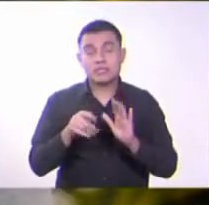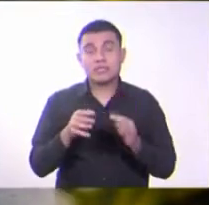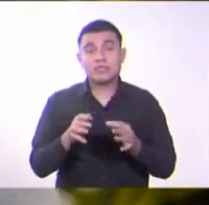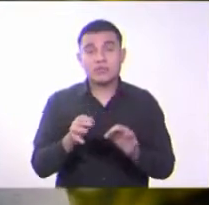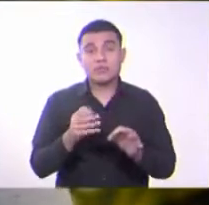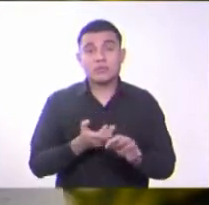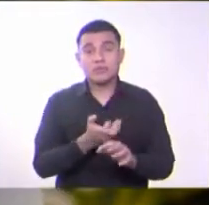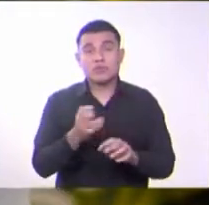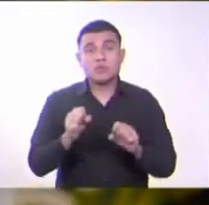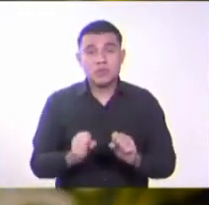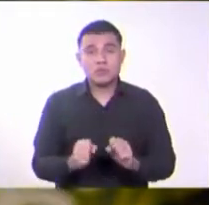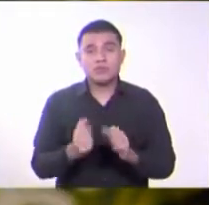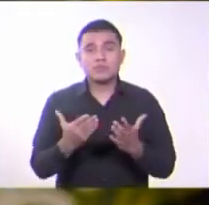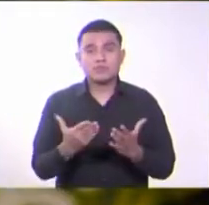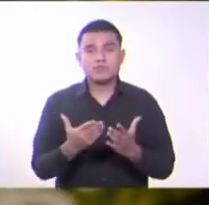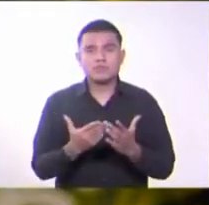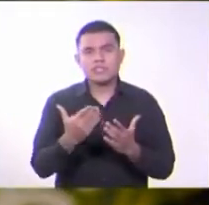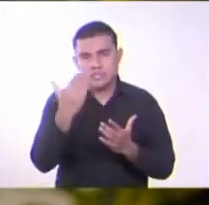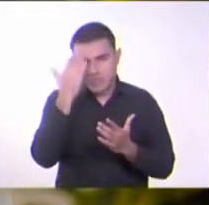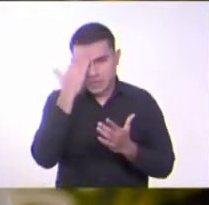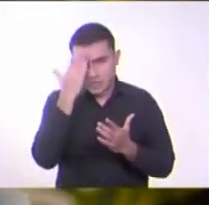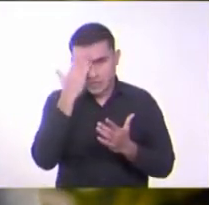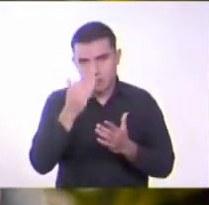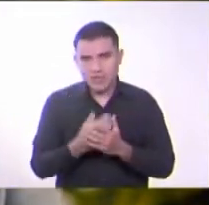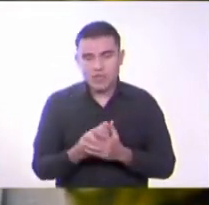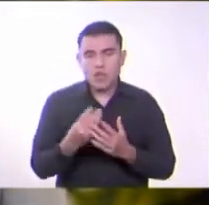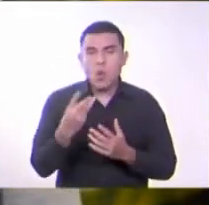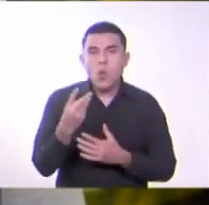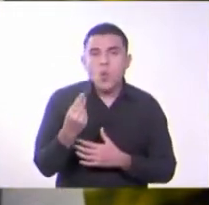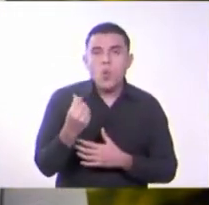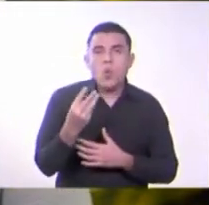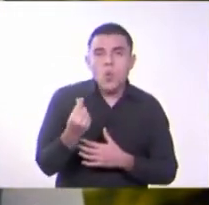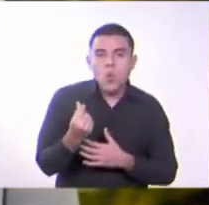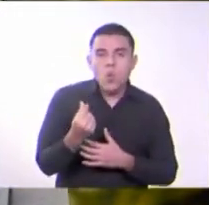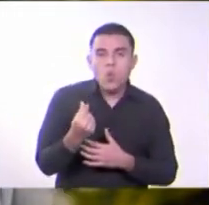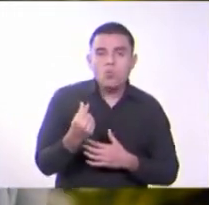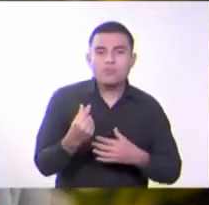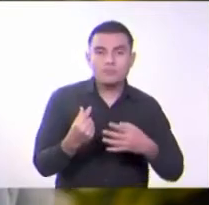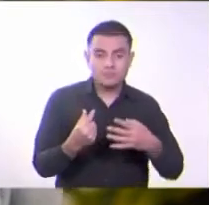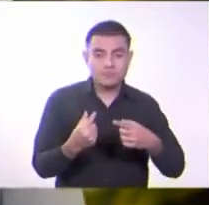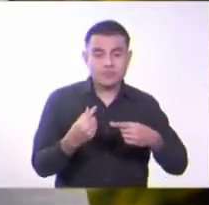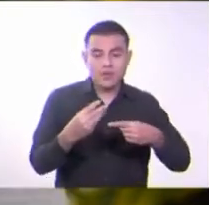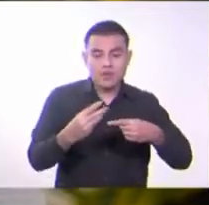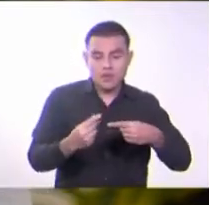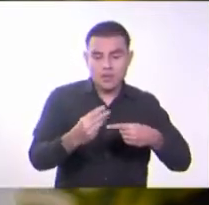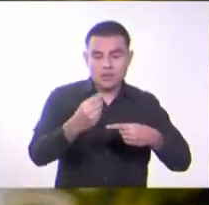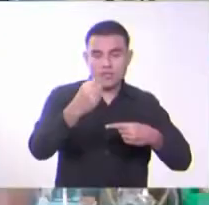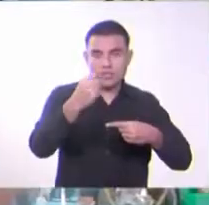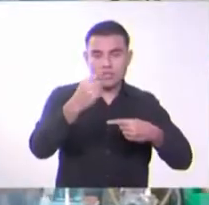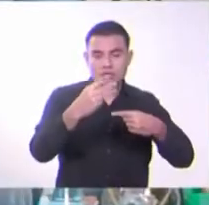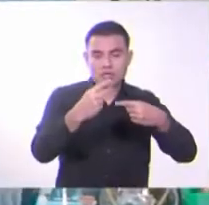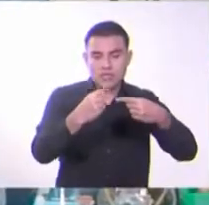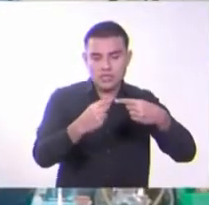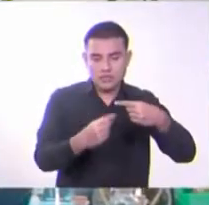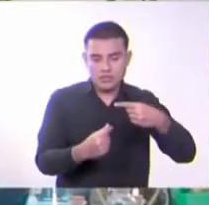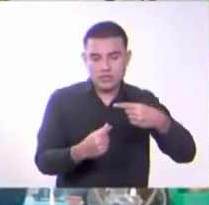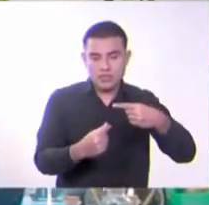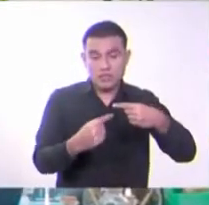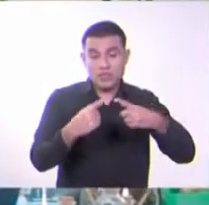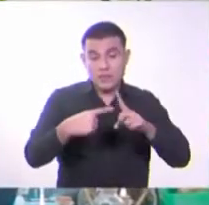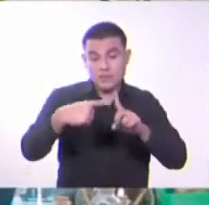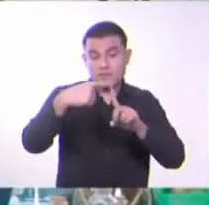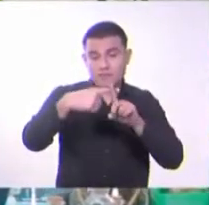determinar de forma cuantitativa si una sustancia es ácida o básica. Entre